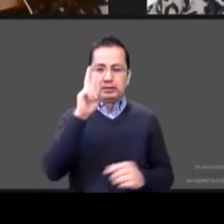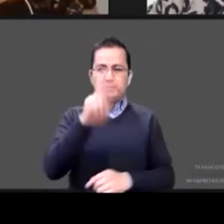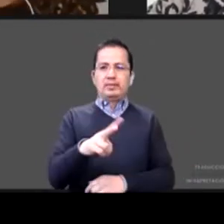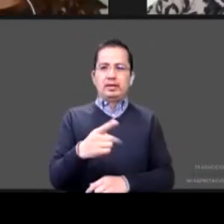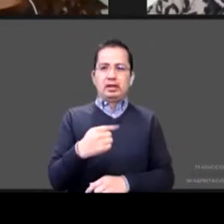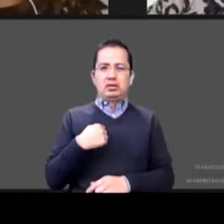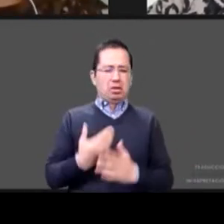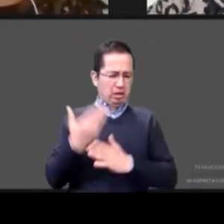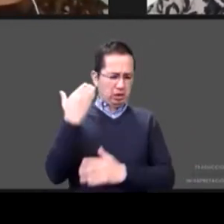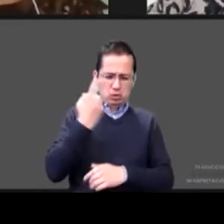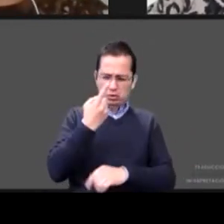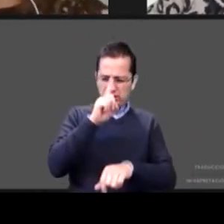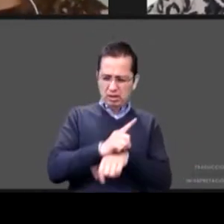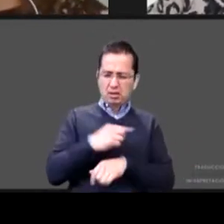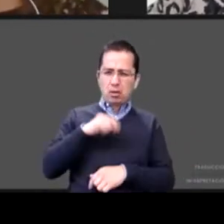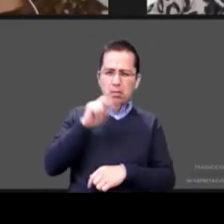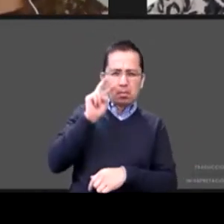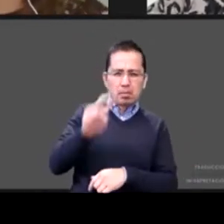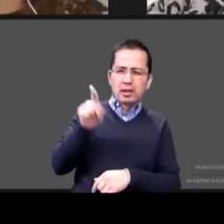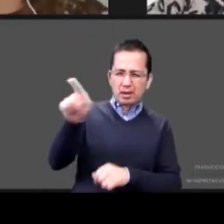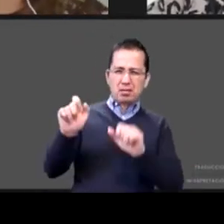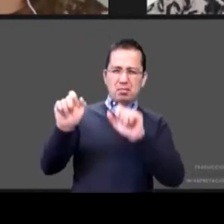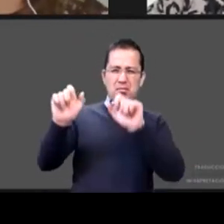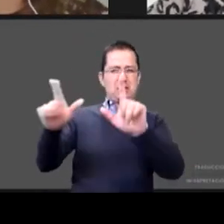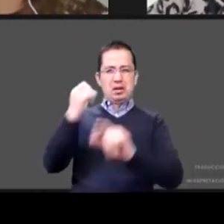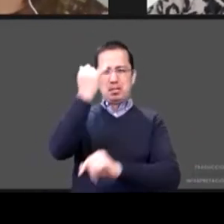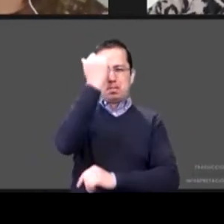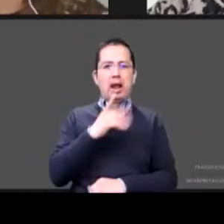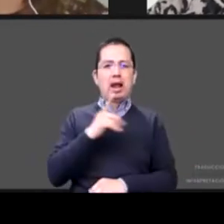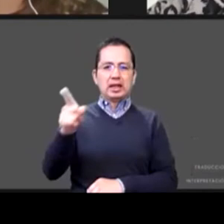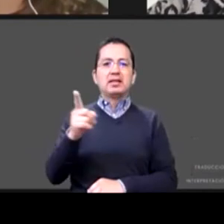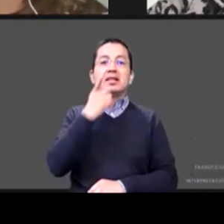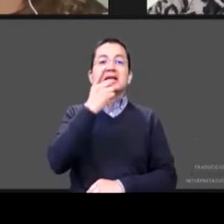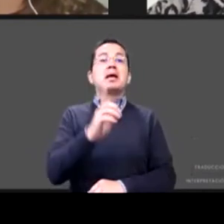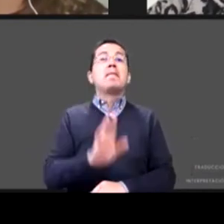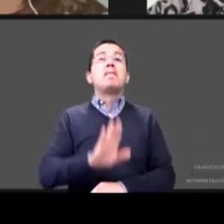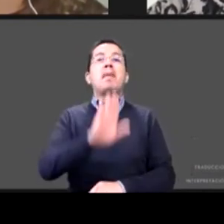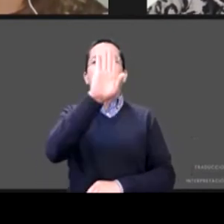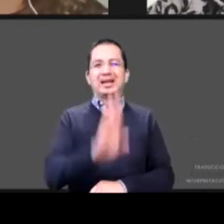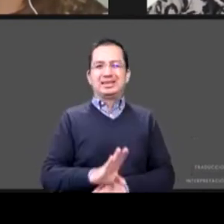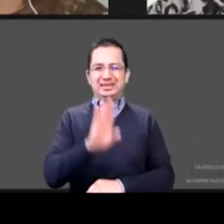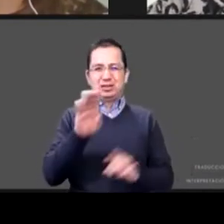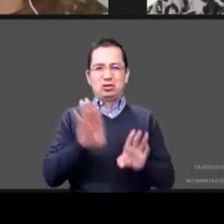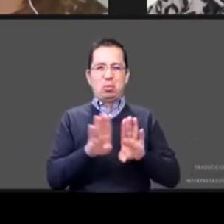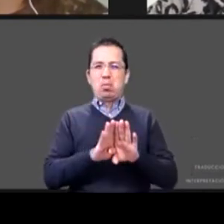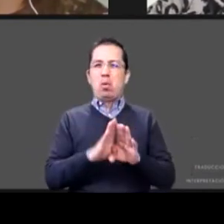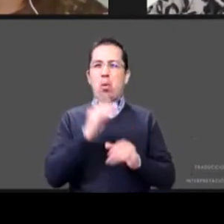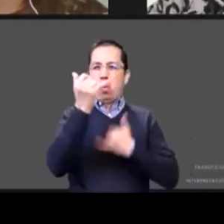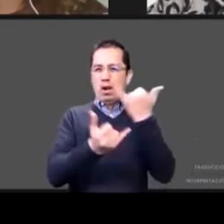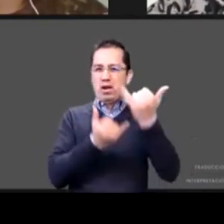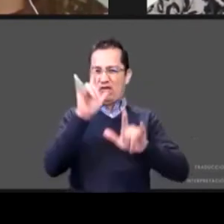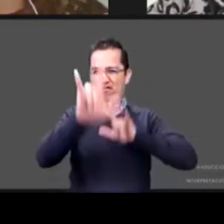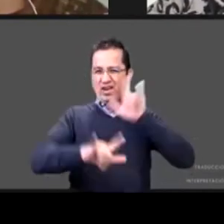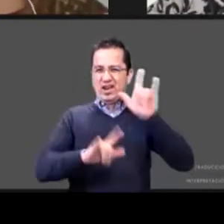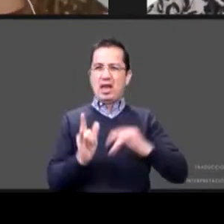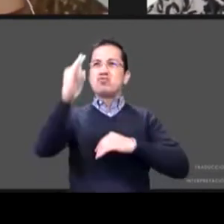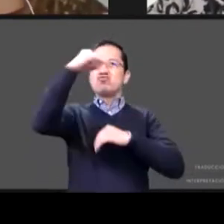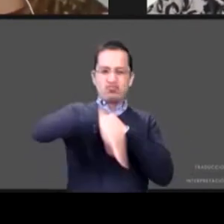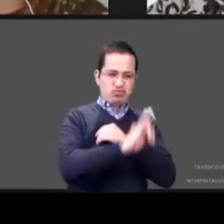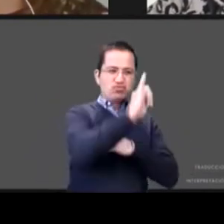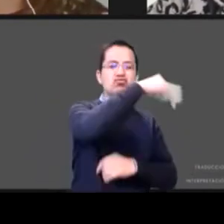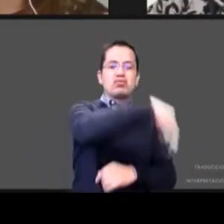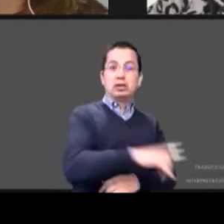un gráfico, en donde lo comparaban como con una montaña rusa, ¿no? Todas nuestras emociones. Y sin duda nosotros hemos querido